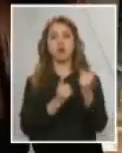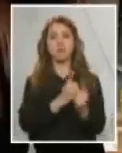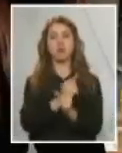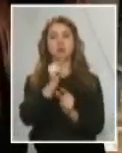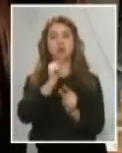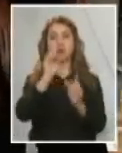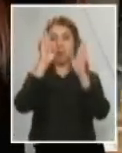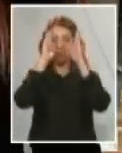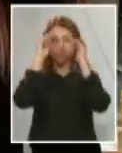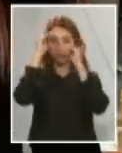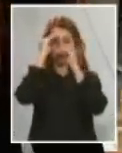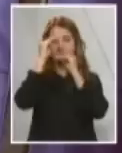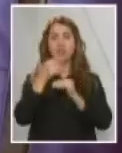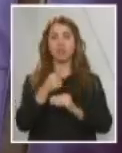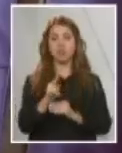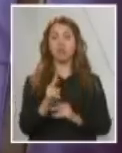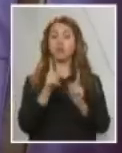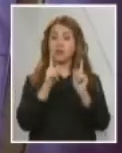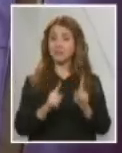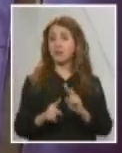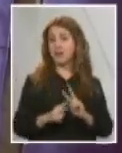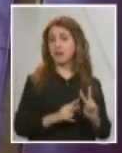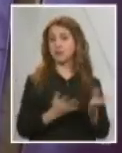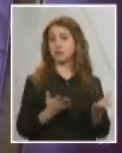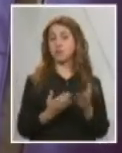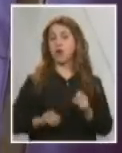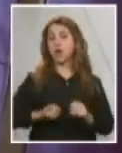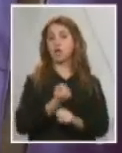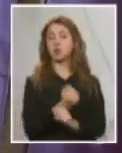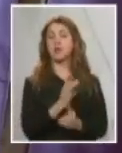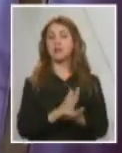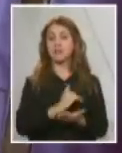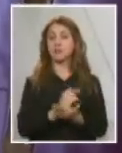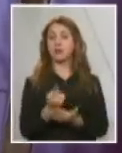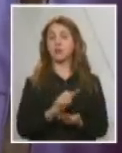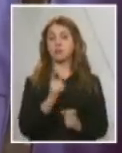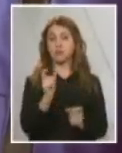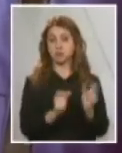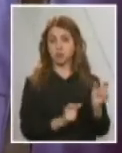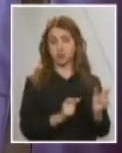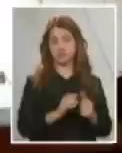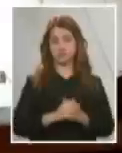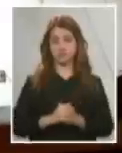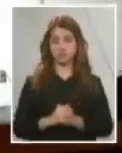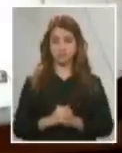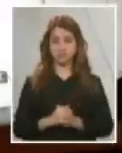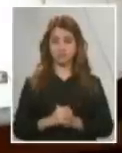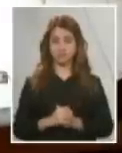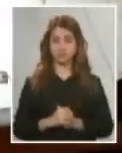poco el paradigma de lo que deberíamos hacer como ayuda técnica para nuestros pacientes.